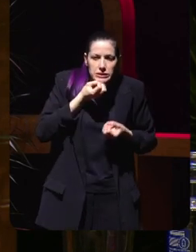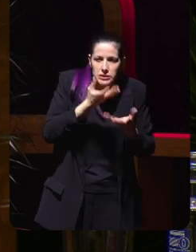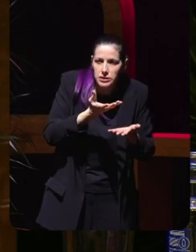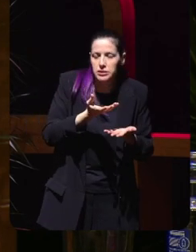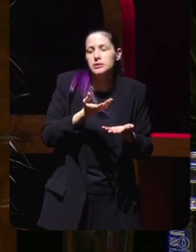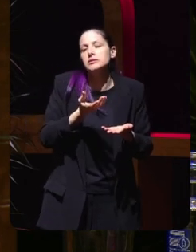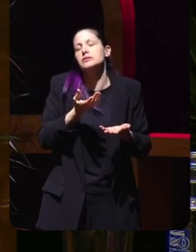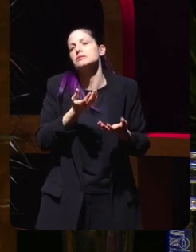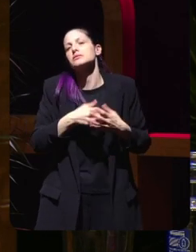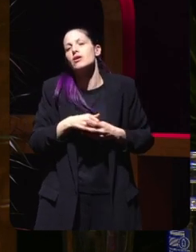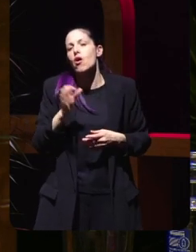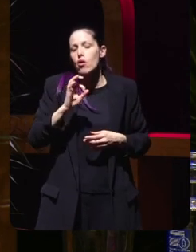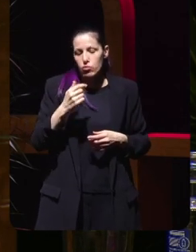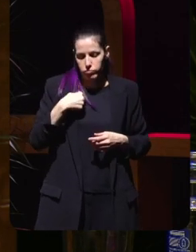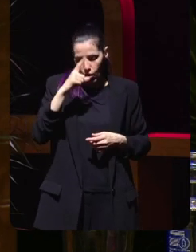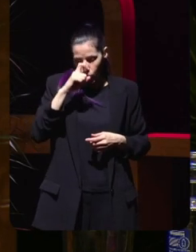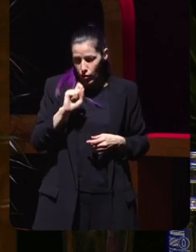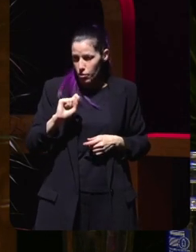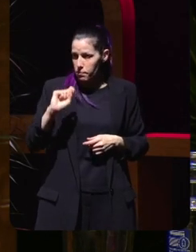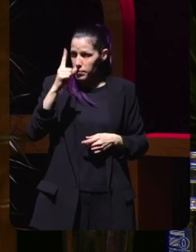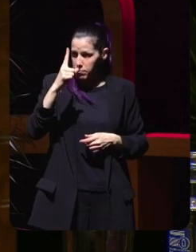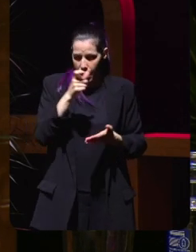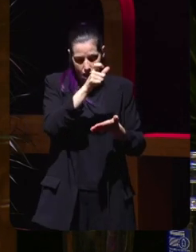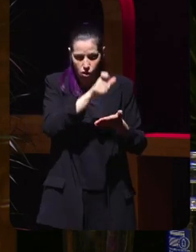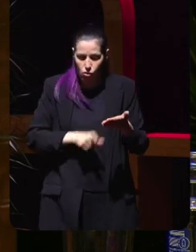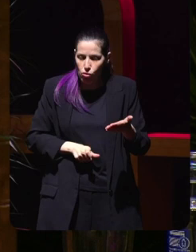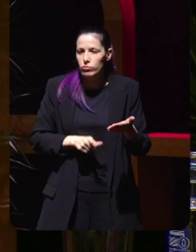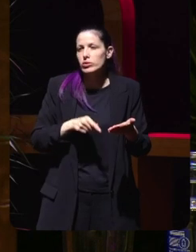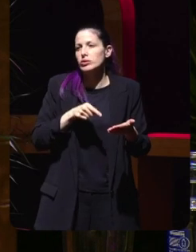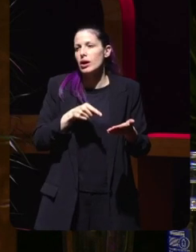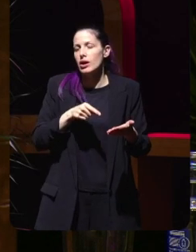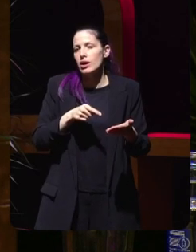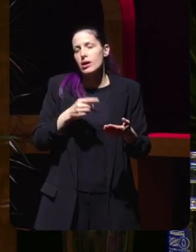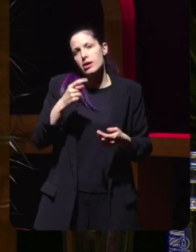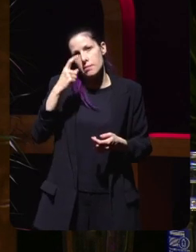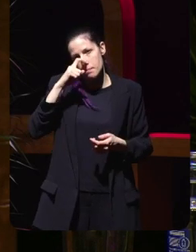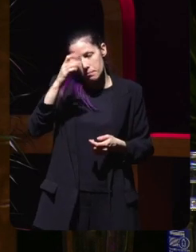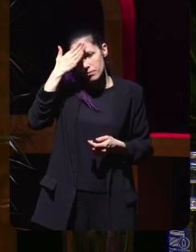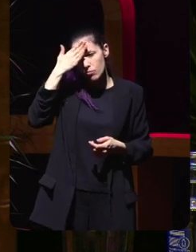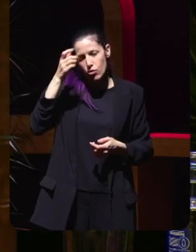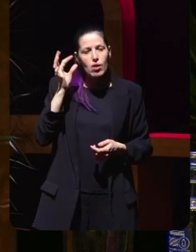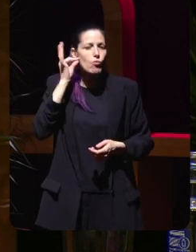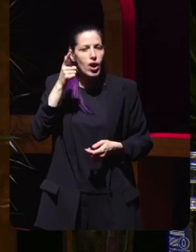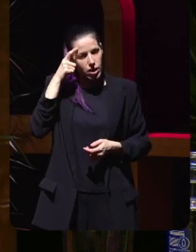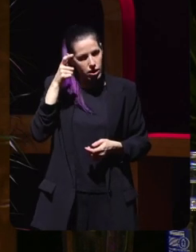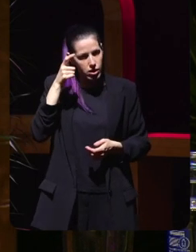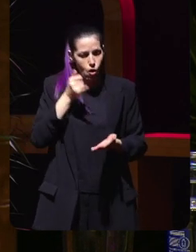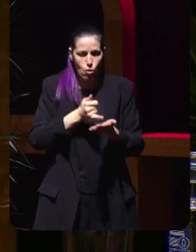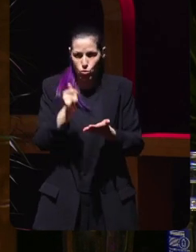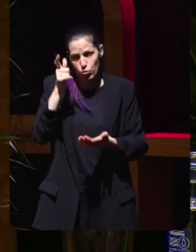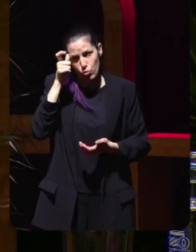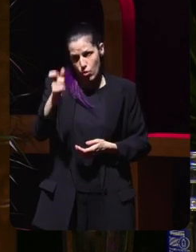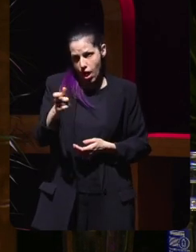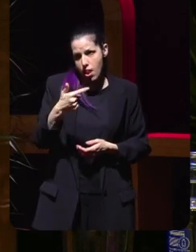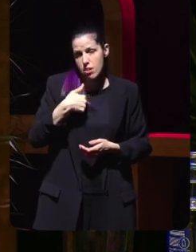creo que sí primero artigo a mi primera columna Adi que yo a memoriadas Rurales ha de que yo también a minaboa que para mí Bueno